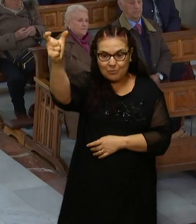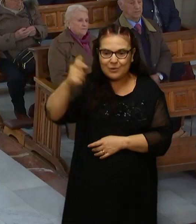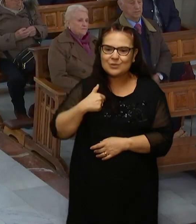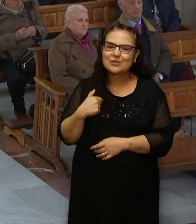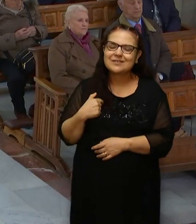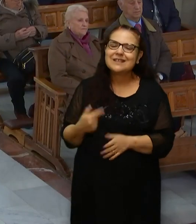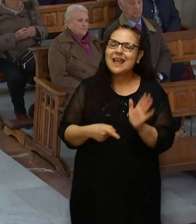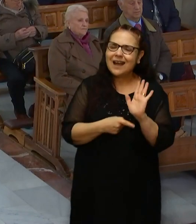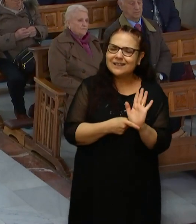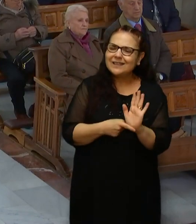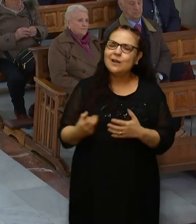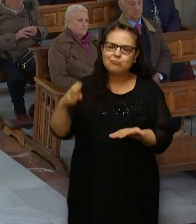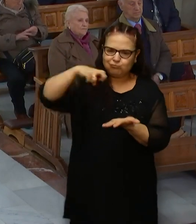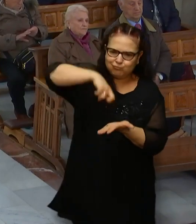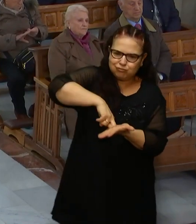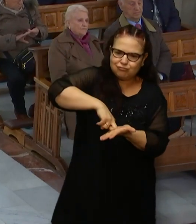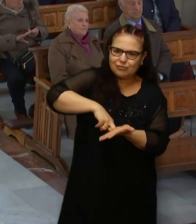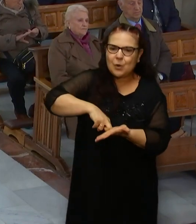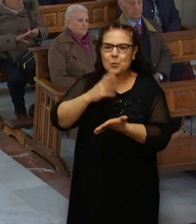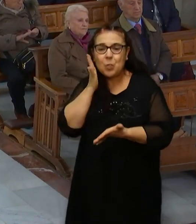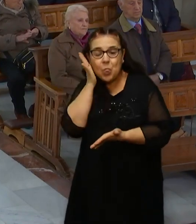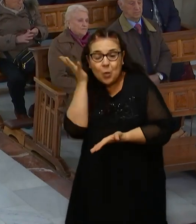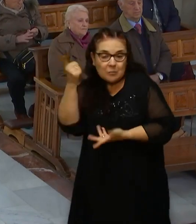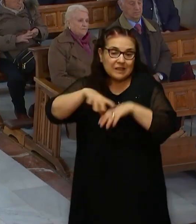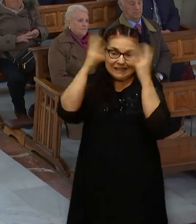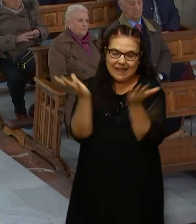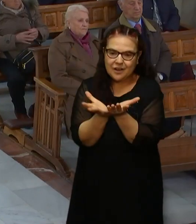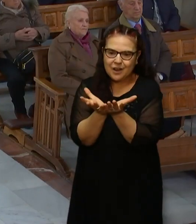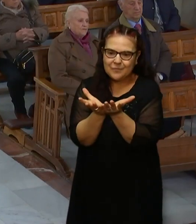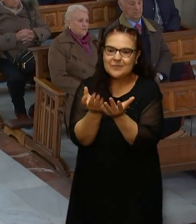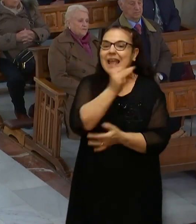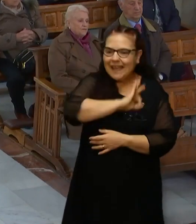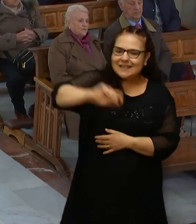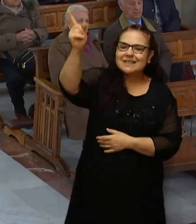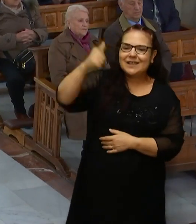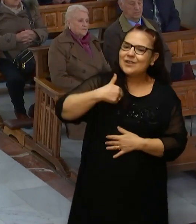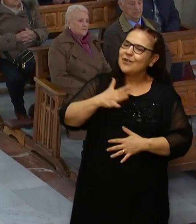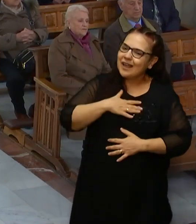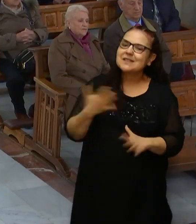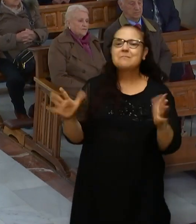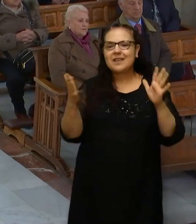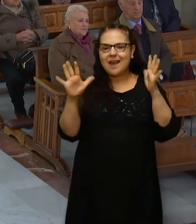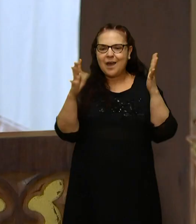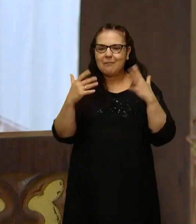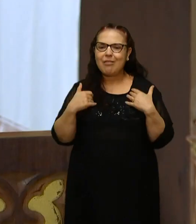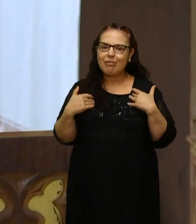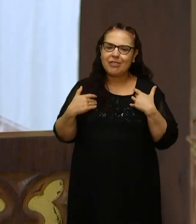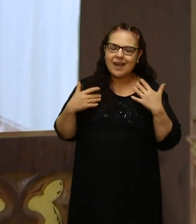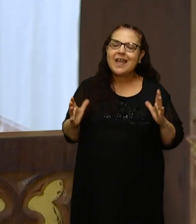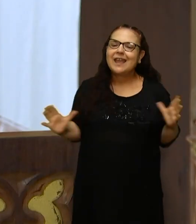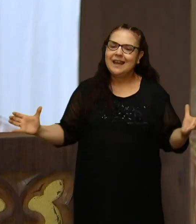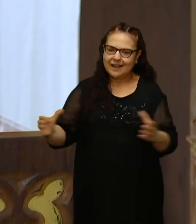se postrarán los que duermen en la tierra. El Señor es mi alabanza en la gran